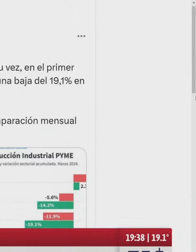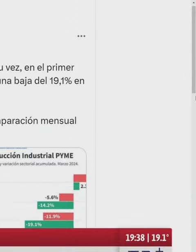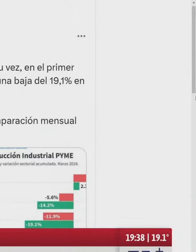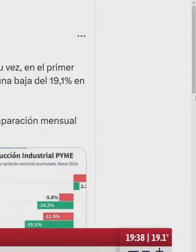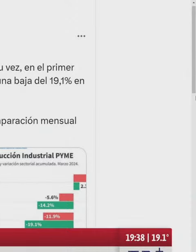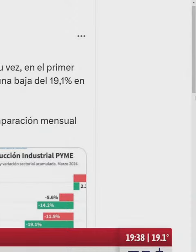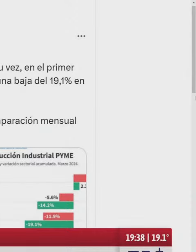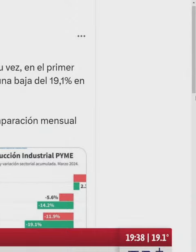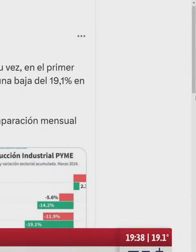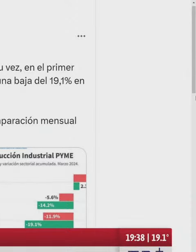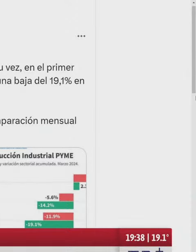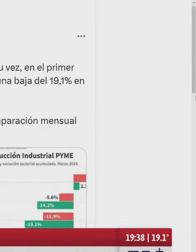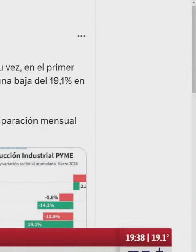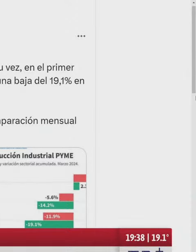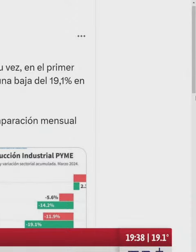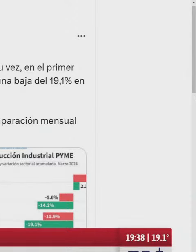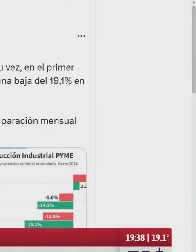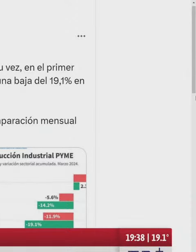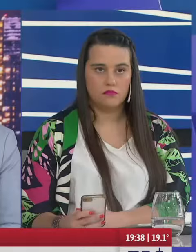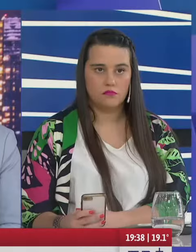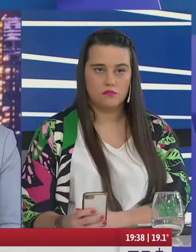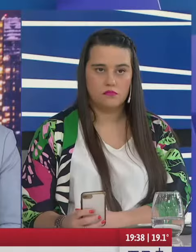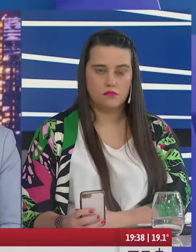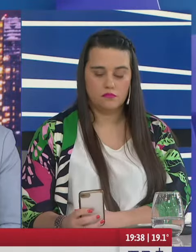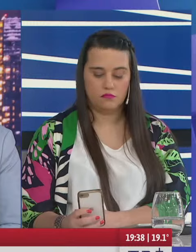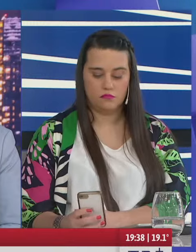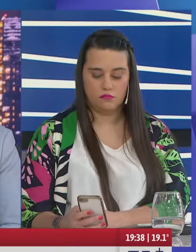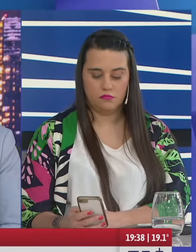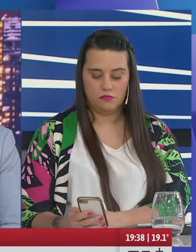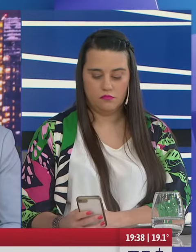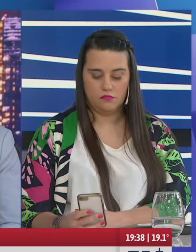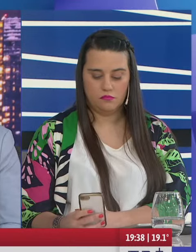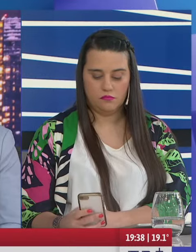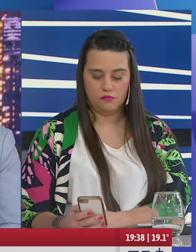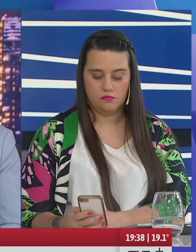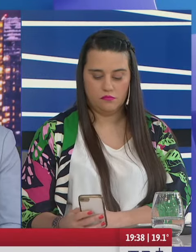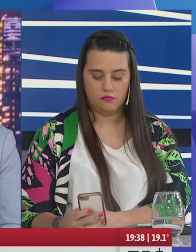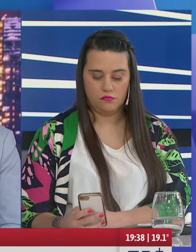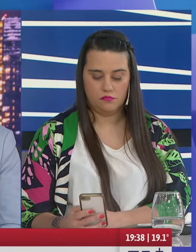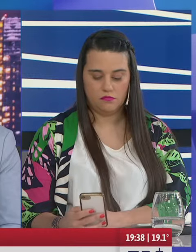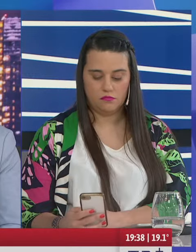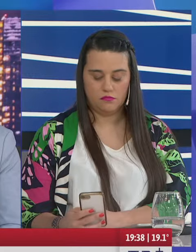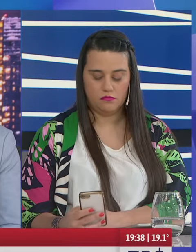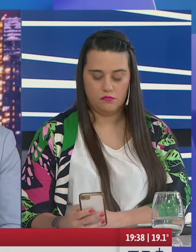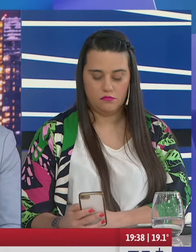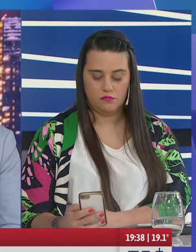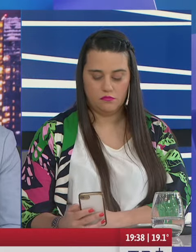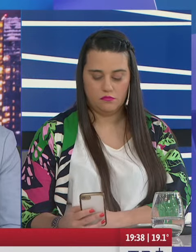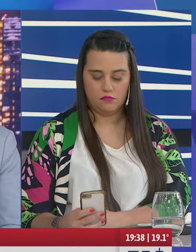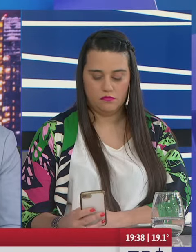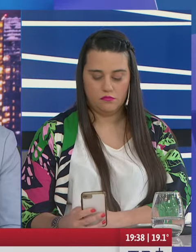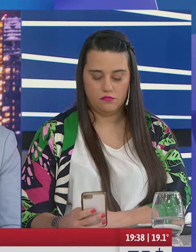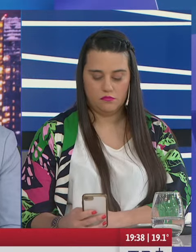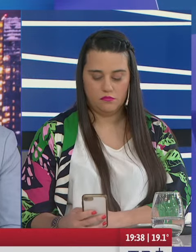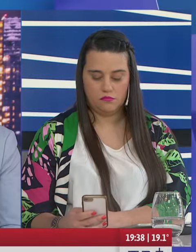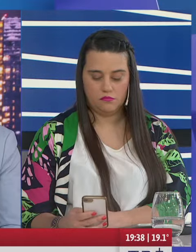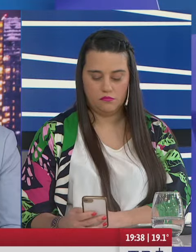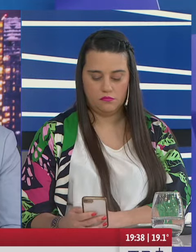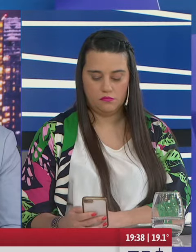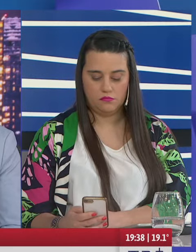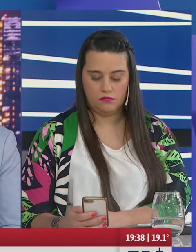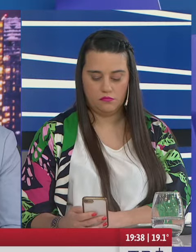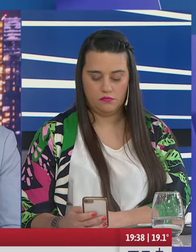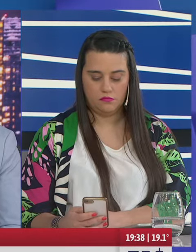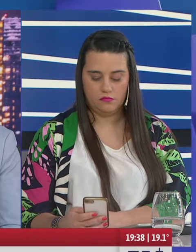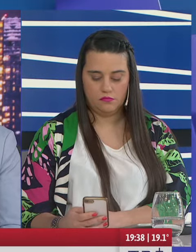CAME, tiene una serie estacional, de 11 años de trayectoria, de medir cuál es la expectativa